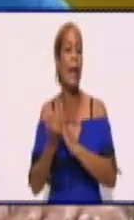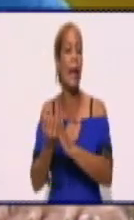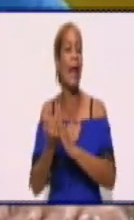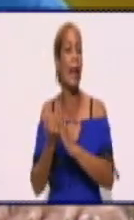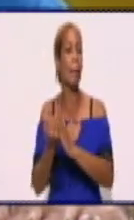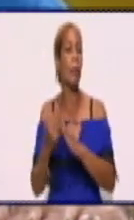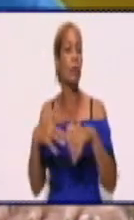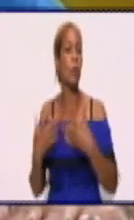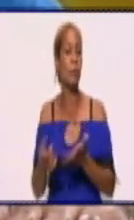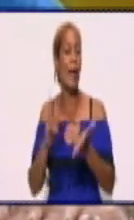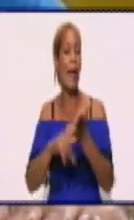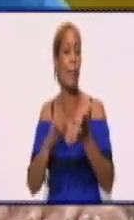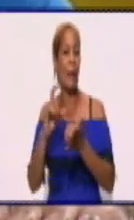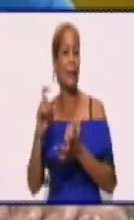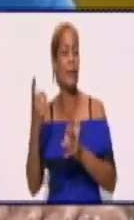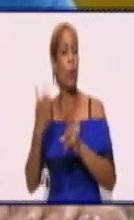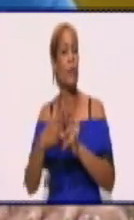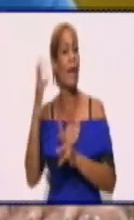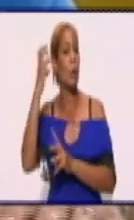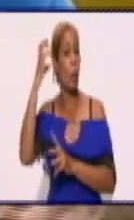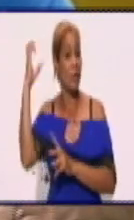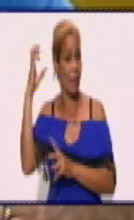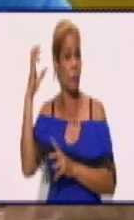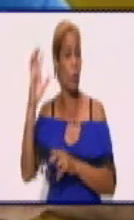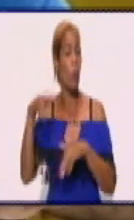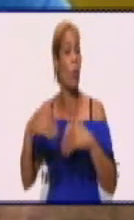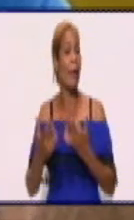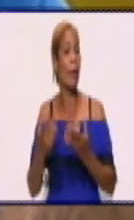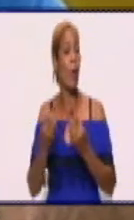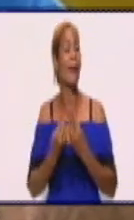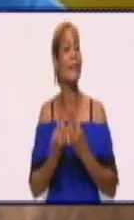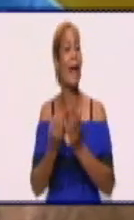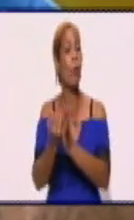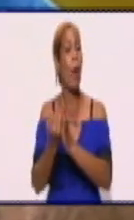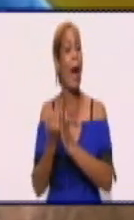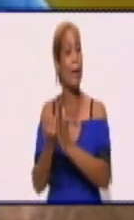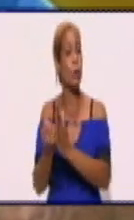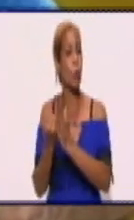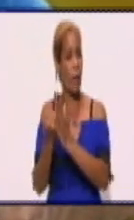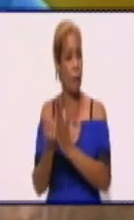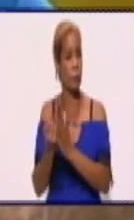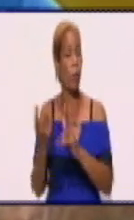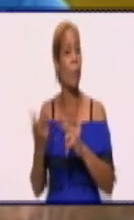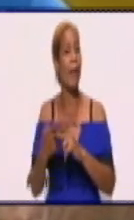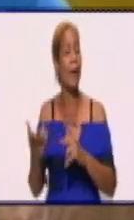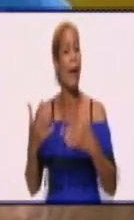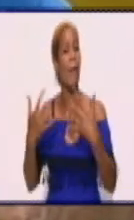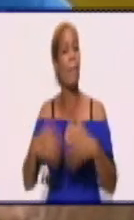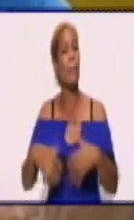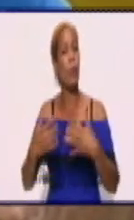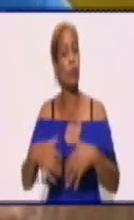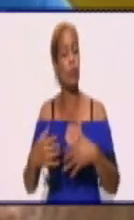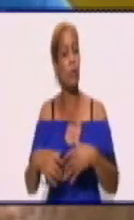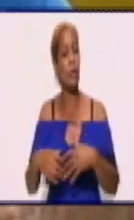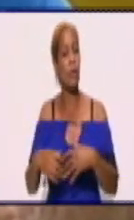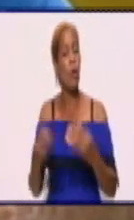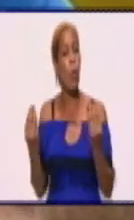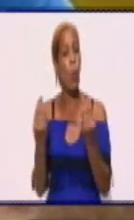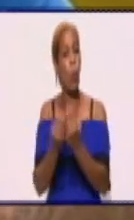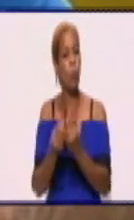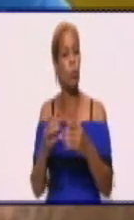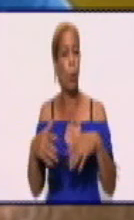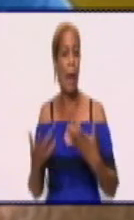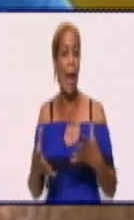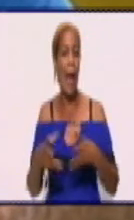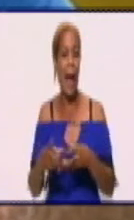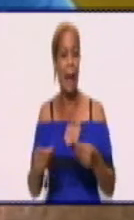del gobierno en la provincia, que ha estado apoyando fundamentalmente para producir con harinas de maíz, que